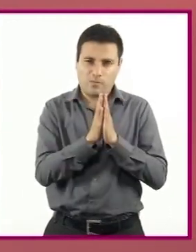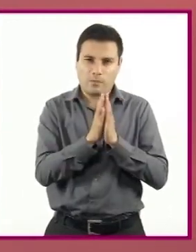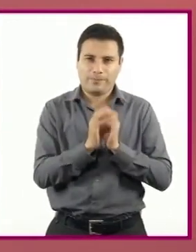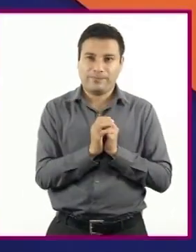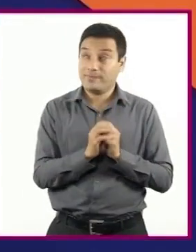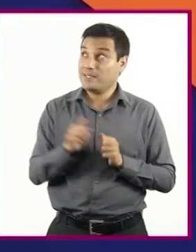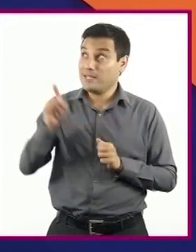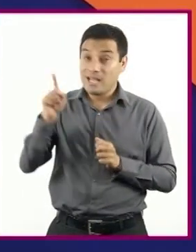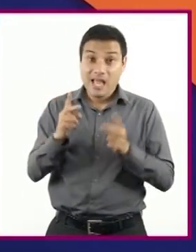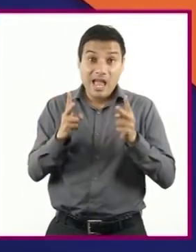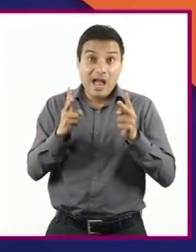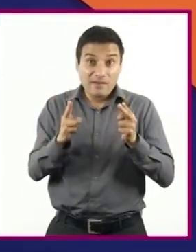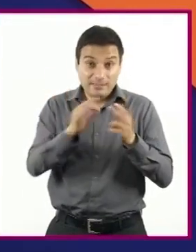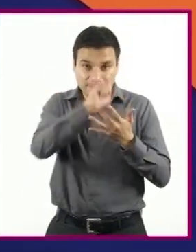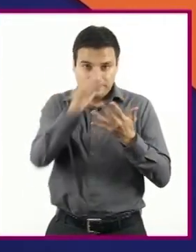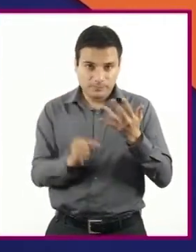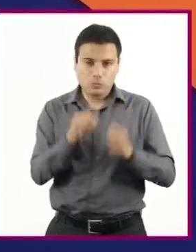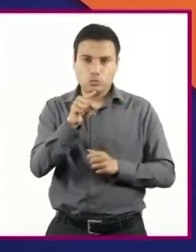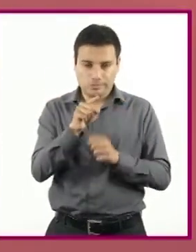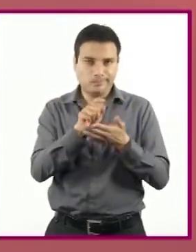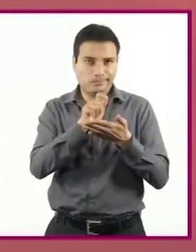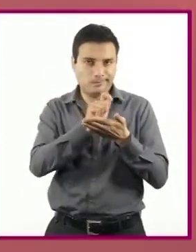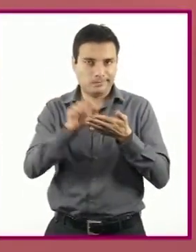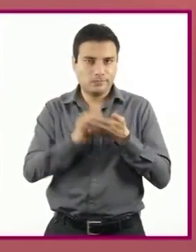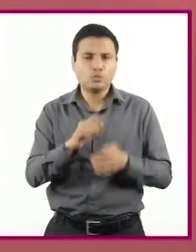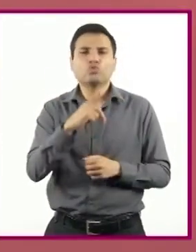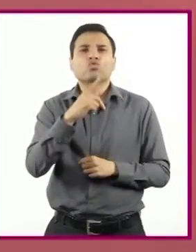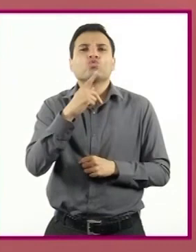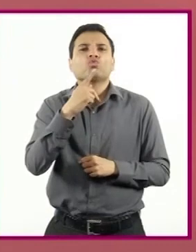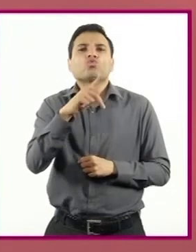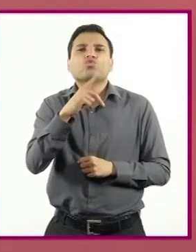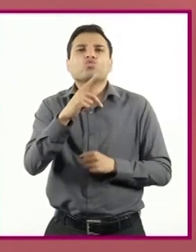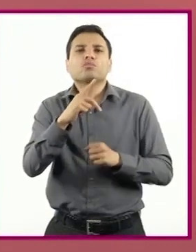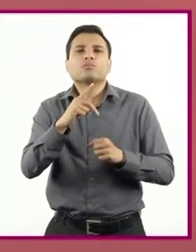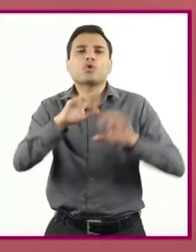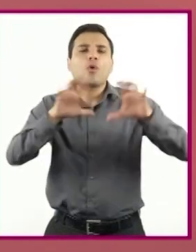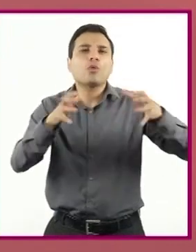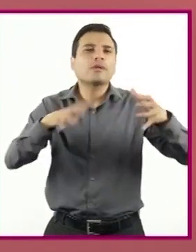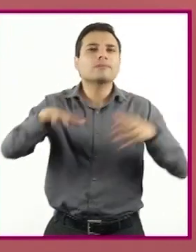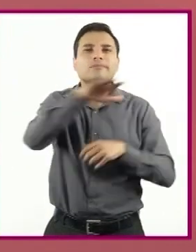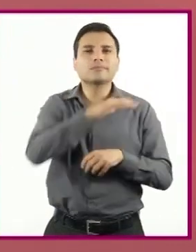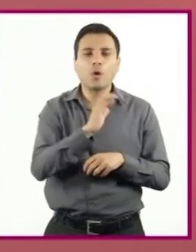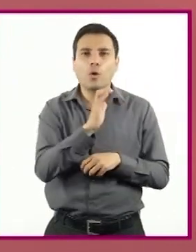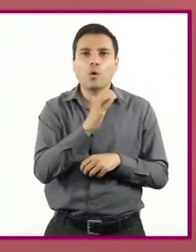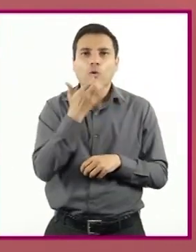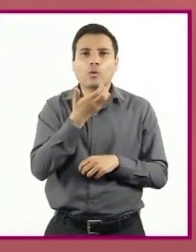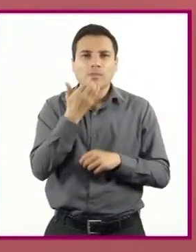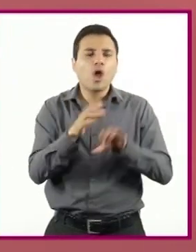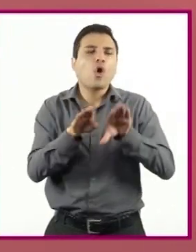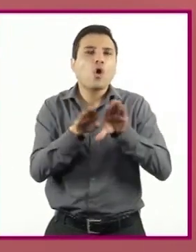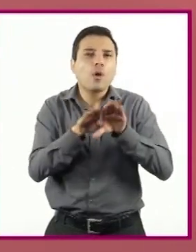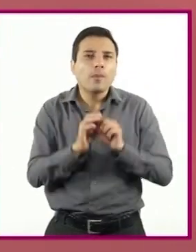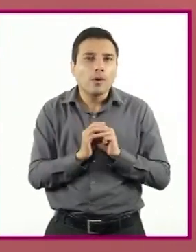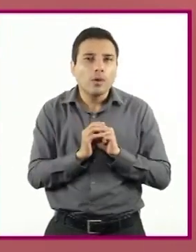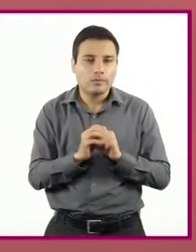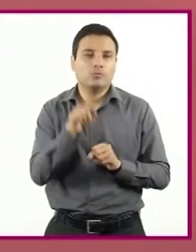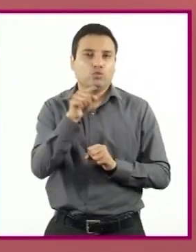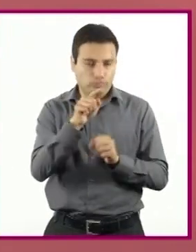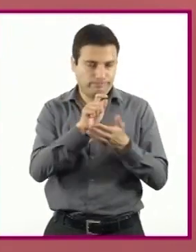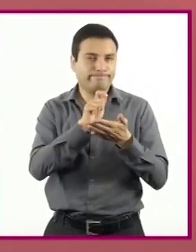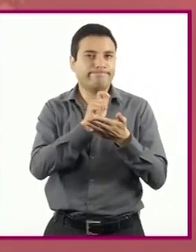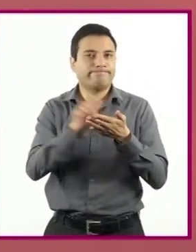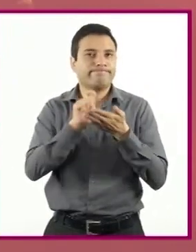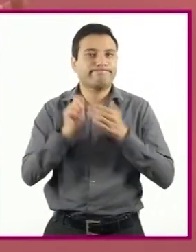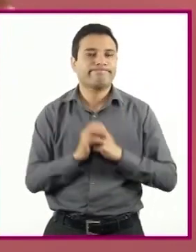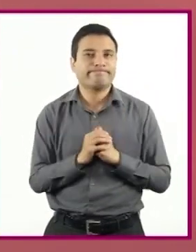siguientes enunciados. Háganlo con las expresiones de su localidad. De esa forma se enriquecerán y recordarán cada uno de ellos, además